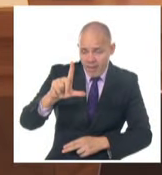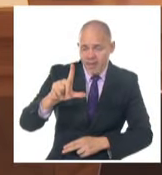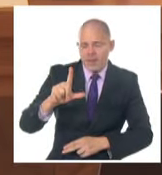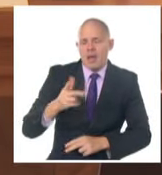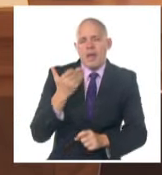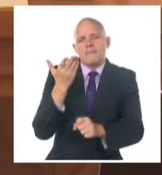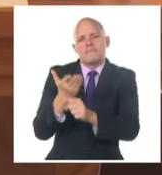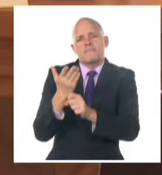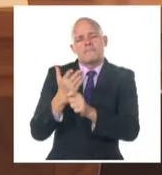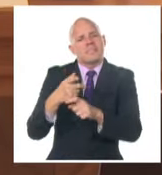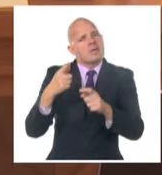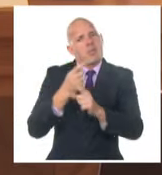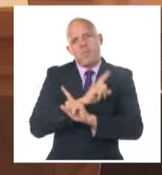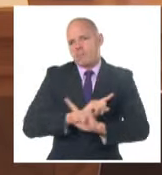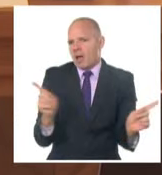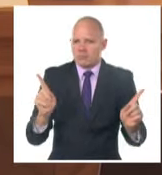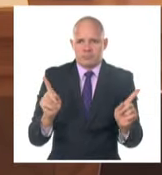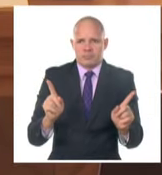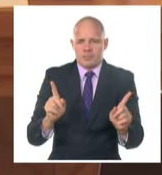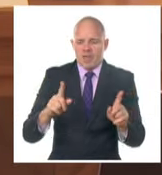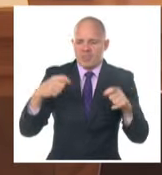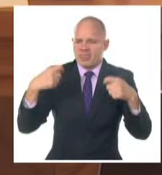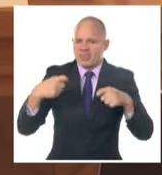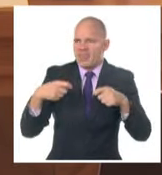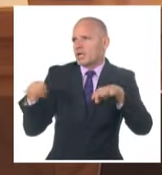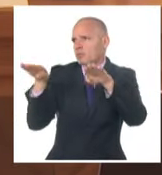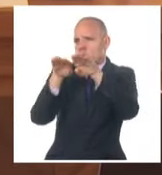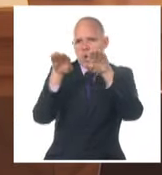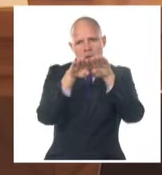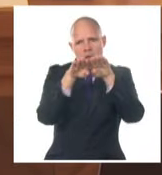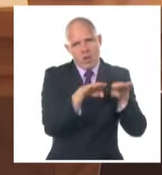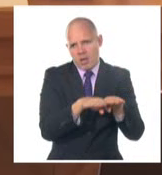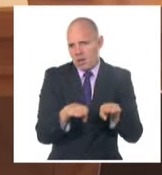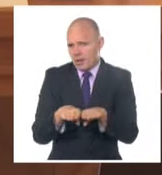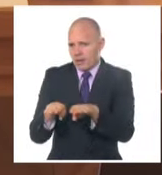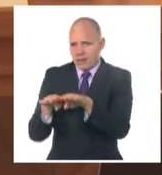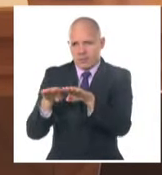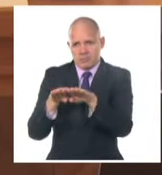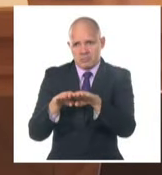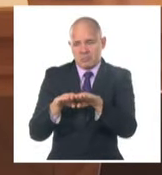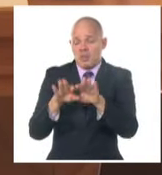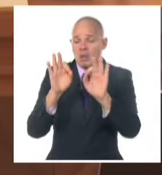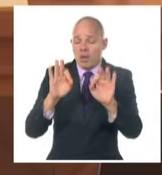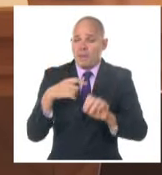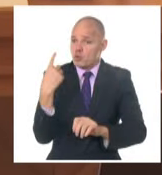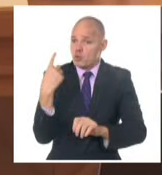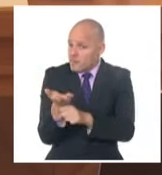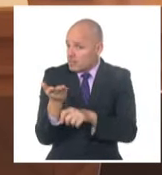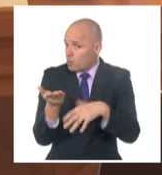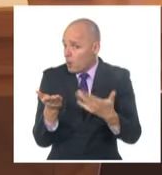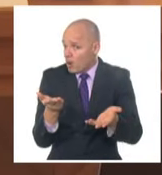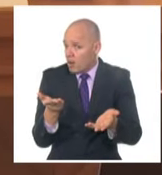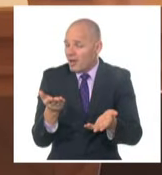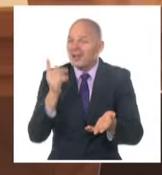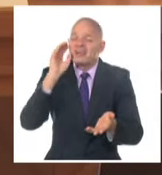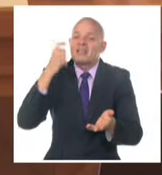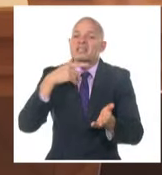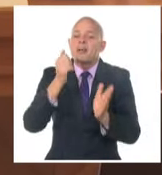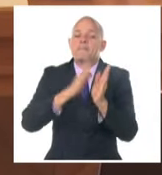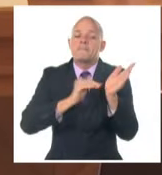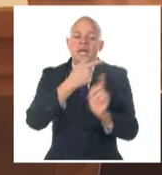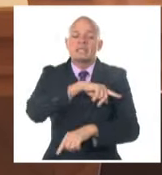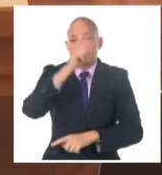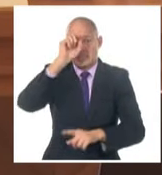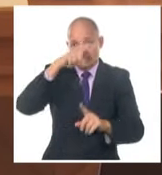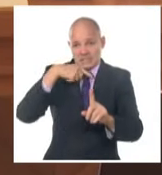relaciones internacionales. Así lo declaramos en septiembre pasado, durante la